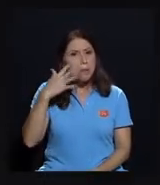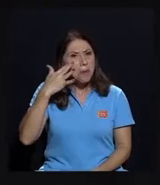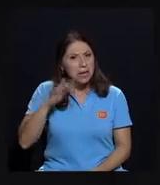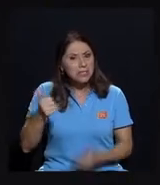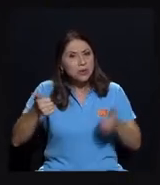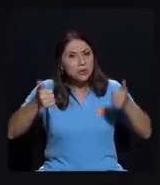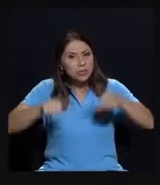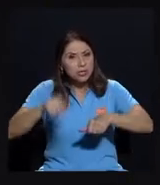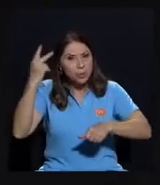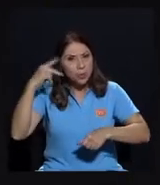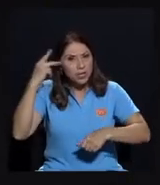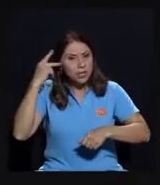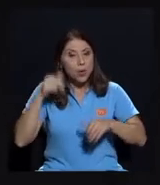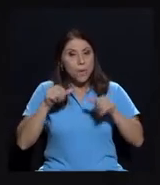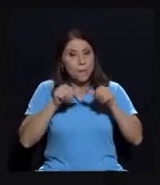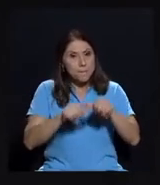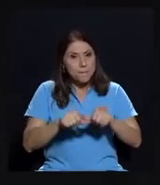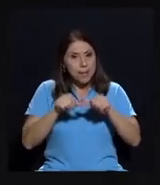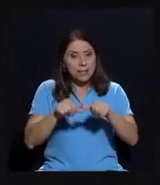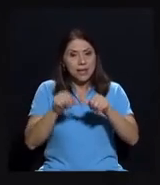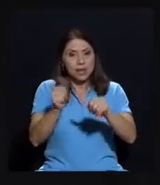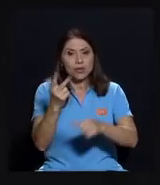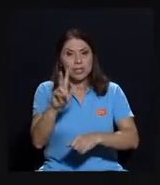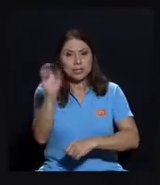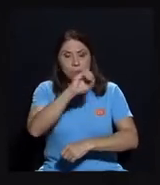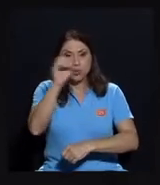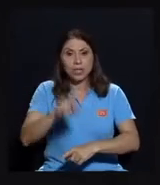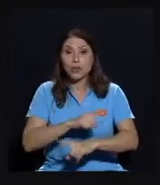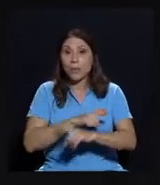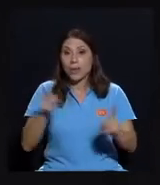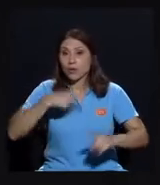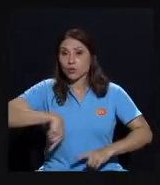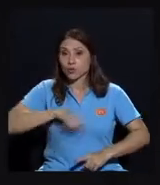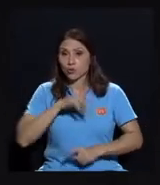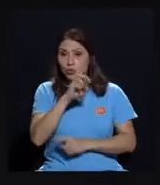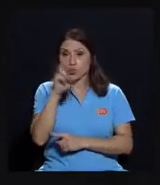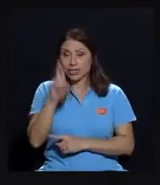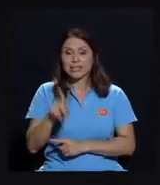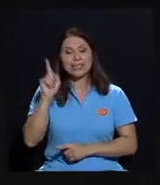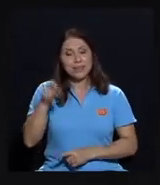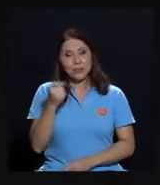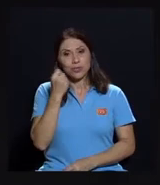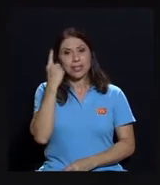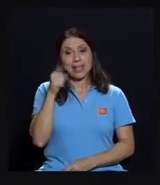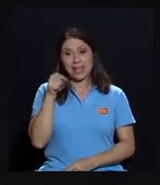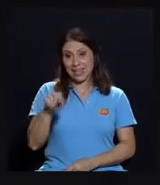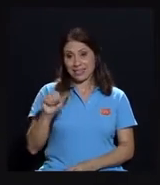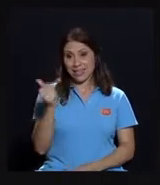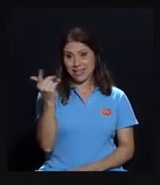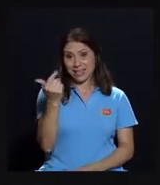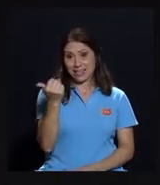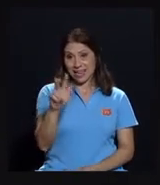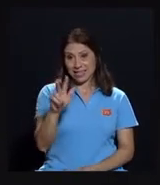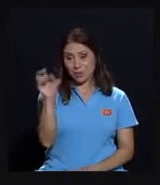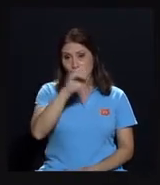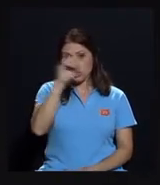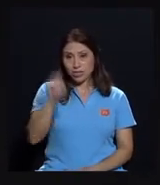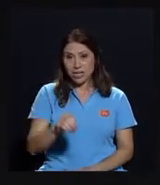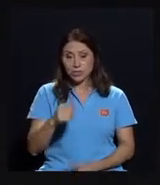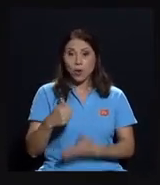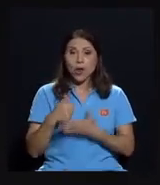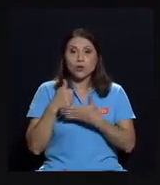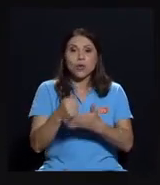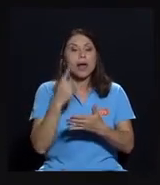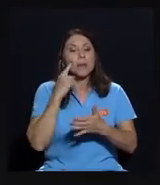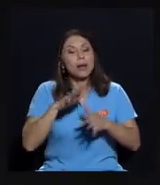mantenerlo en 13 por ciento pero hay que ser claros los costarricenses ese monto 13 por ciento si bien nos ayudará a oxigenar la economía